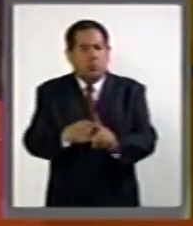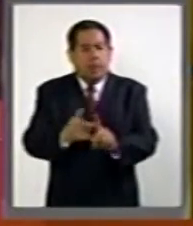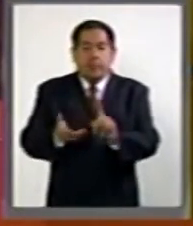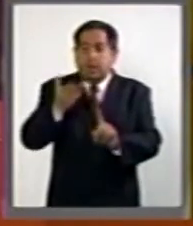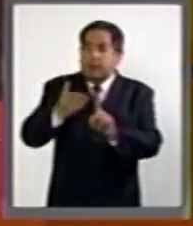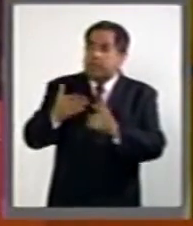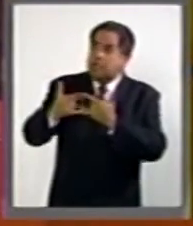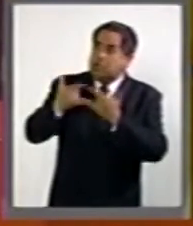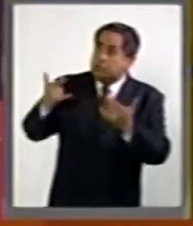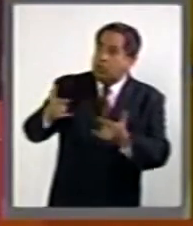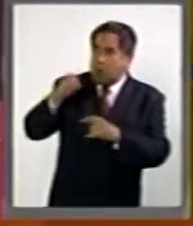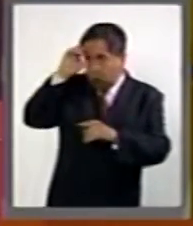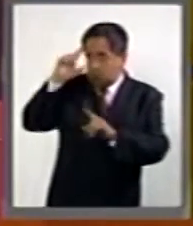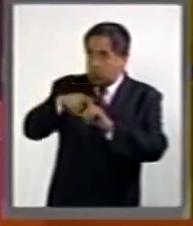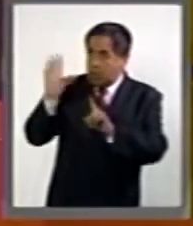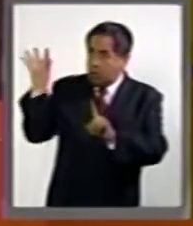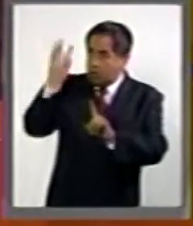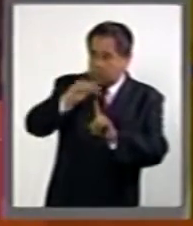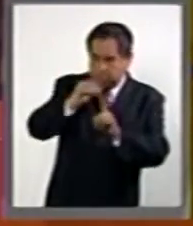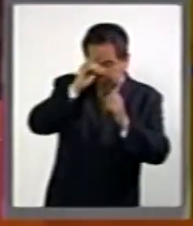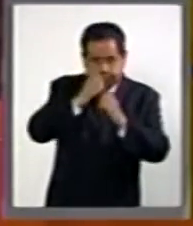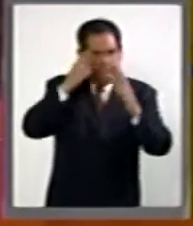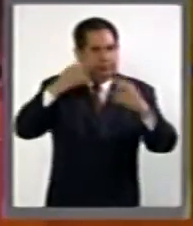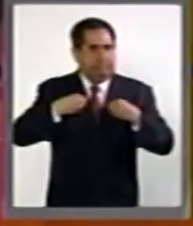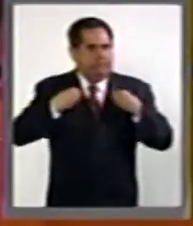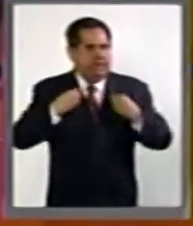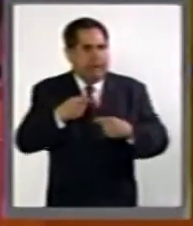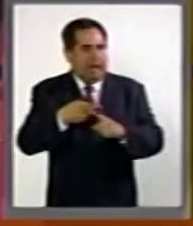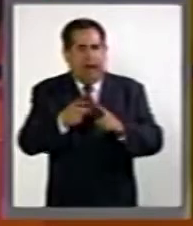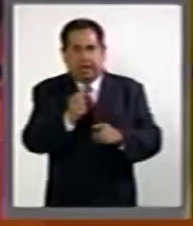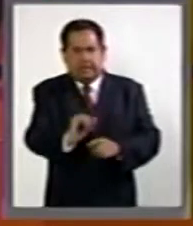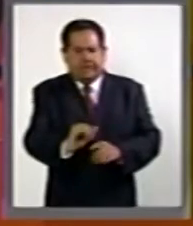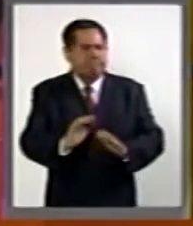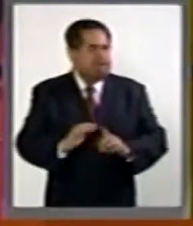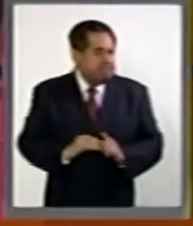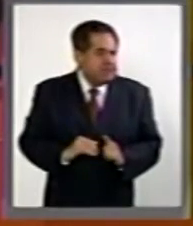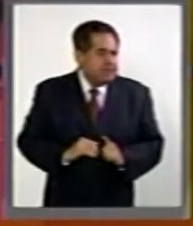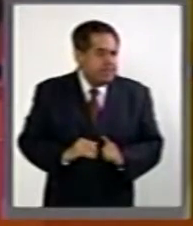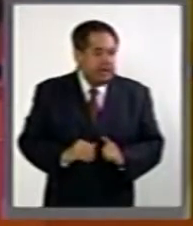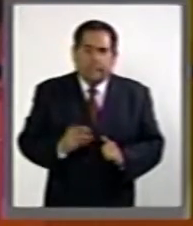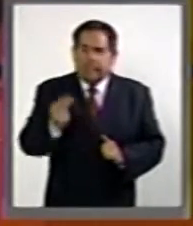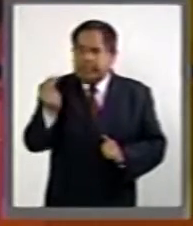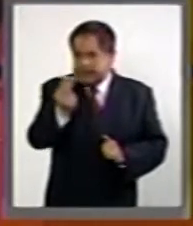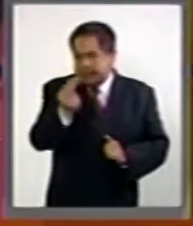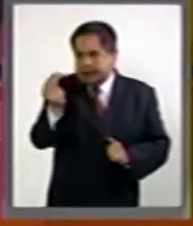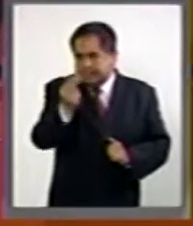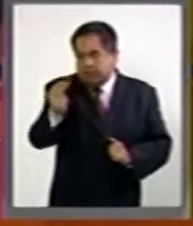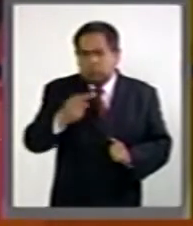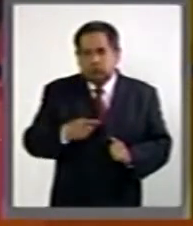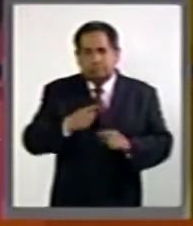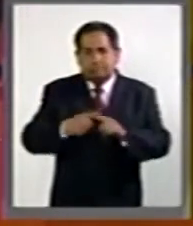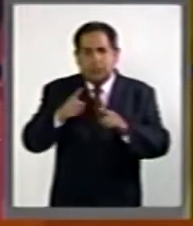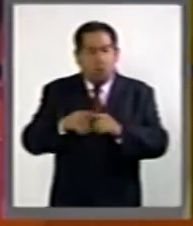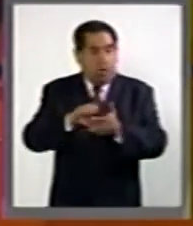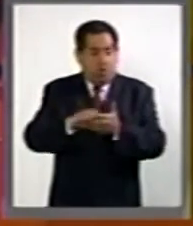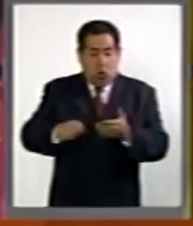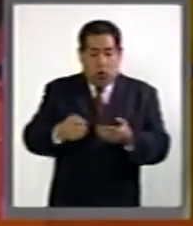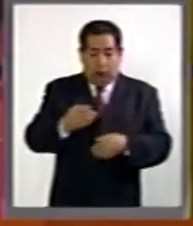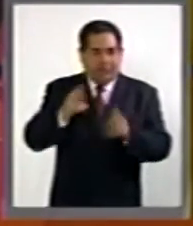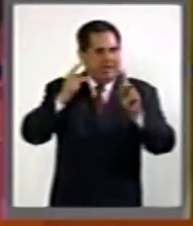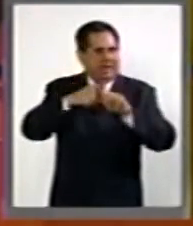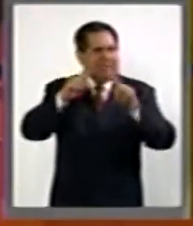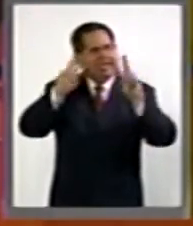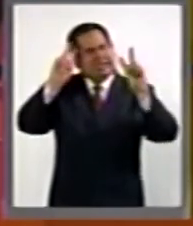de la historia. Y es necesario que en México temas tan trascendentes como los que aquí se